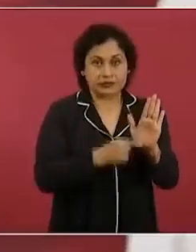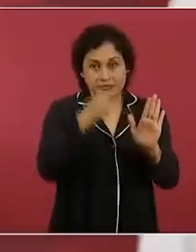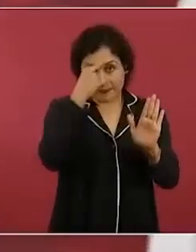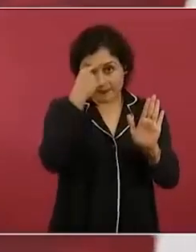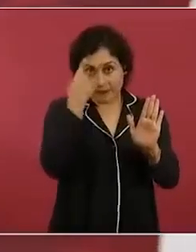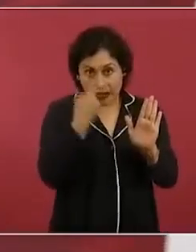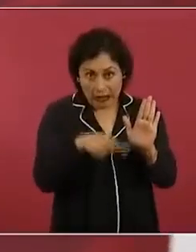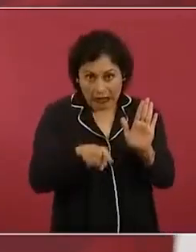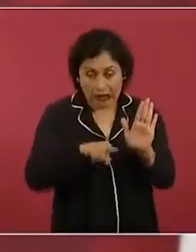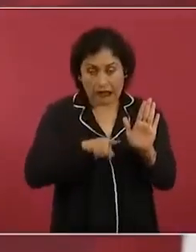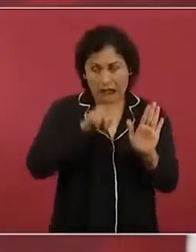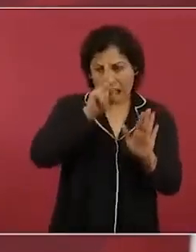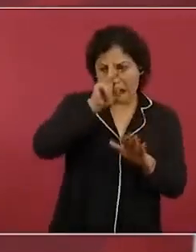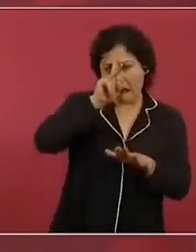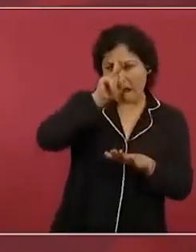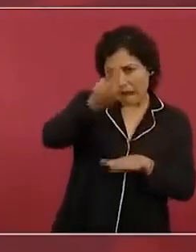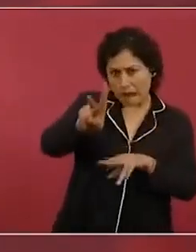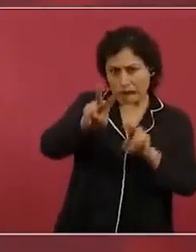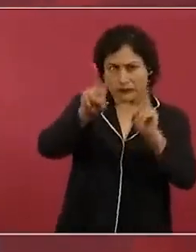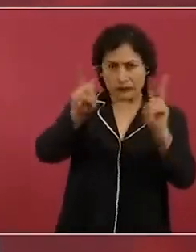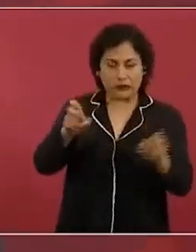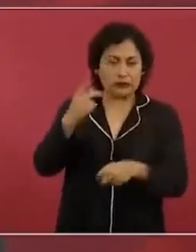venganzas políticas.